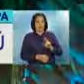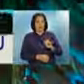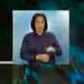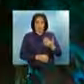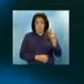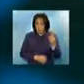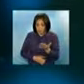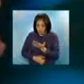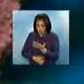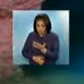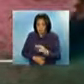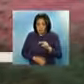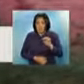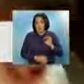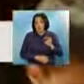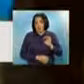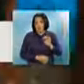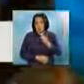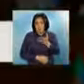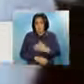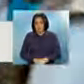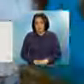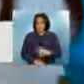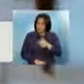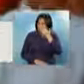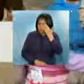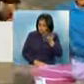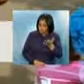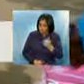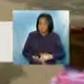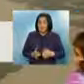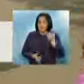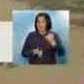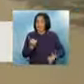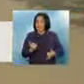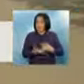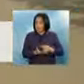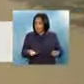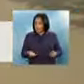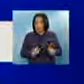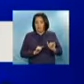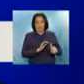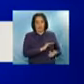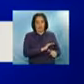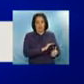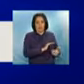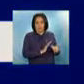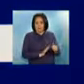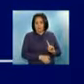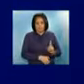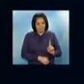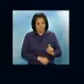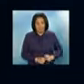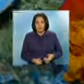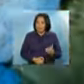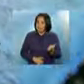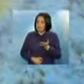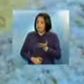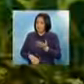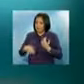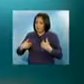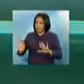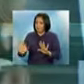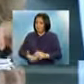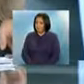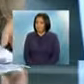ustedes, Nemo. Ya lo sabe, este fin de semana no puede quedarse en casa. La invitación está hecha.